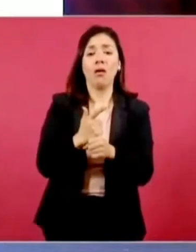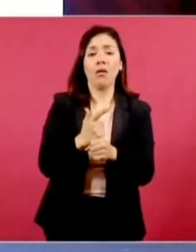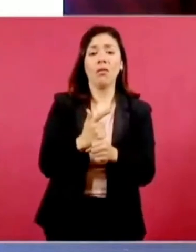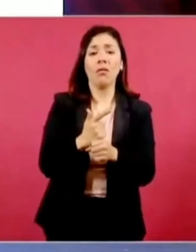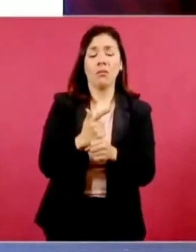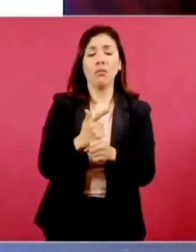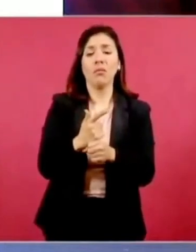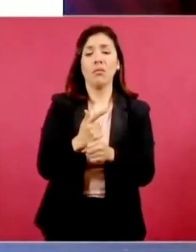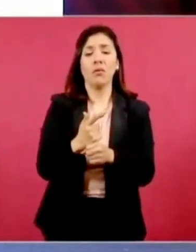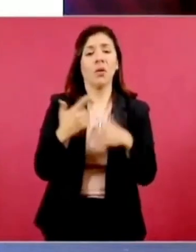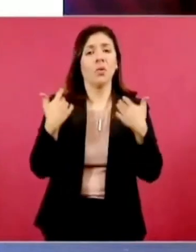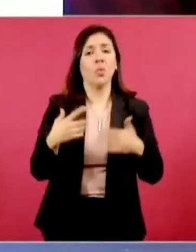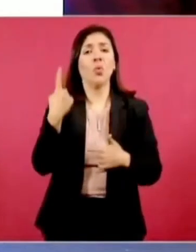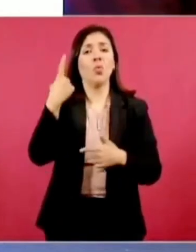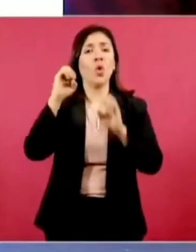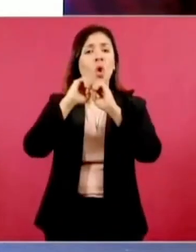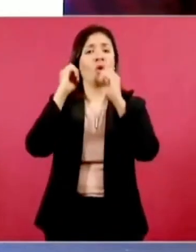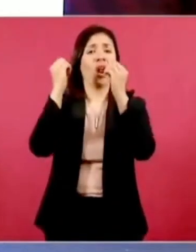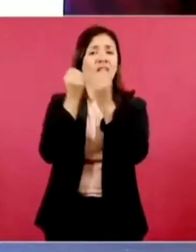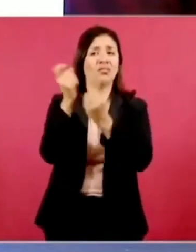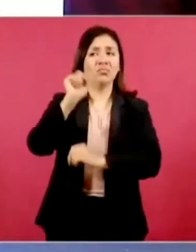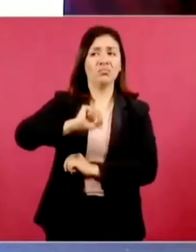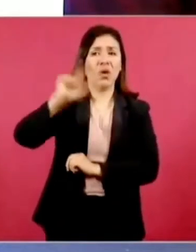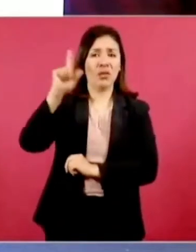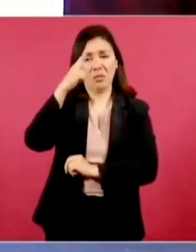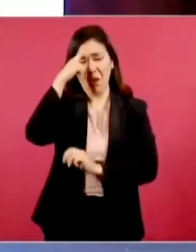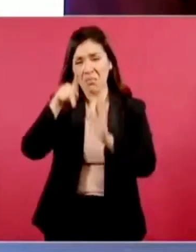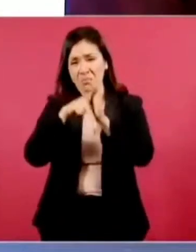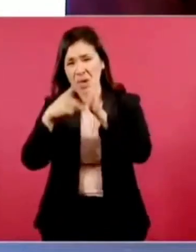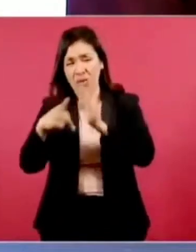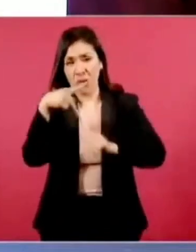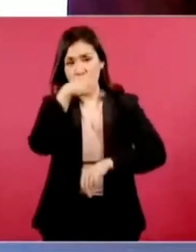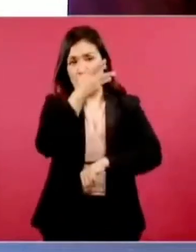de que una respetada organización periodística de Estados Unidos,